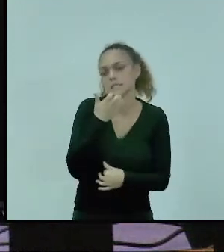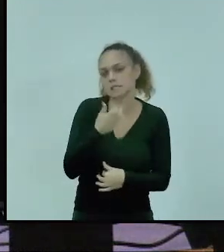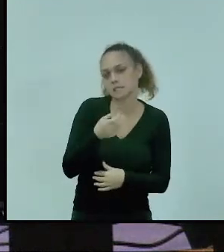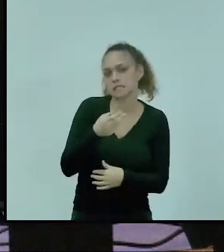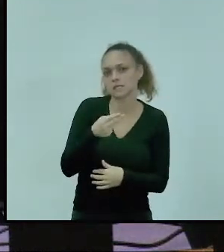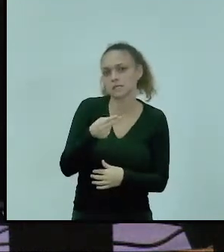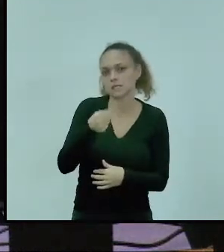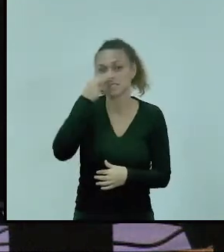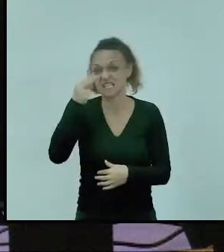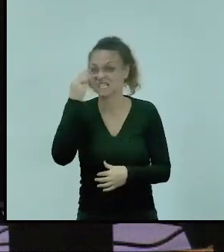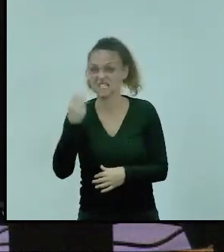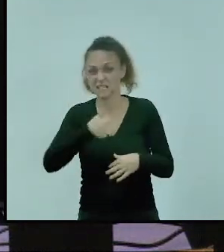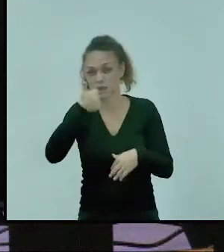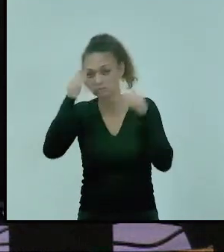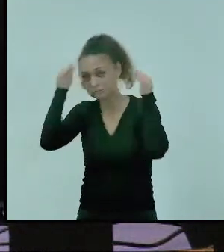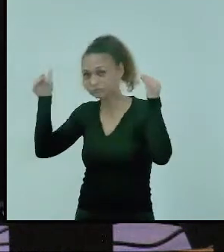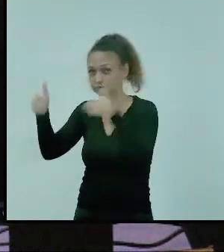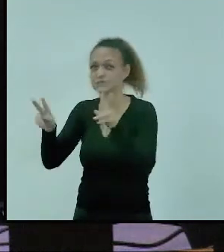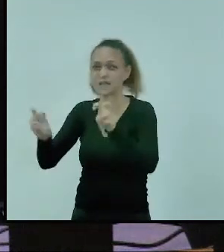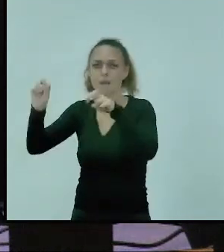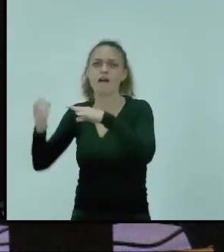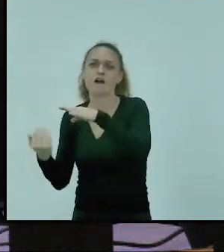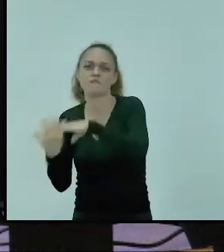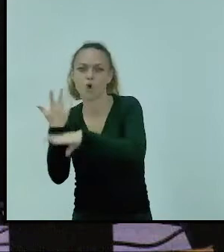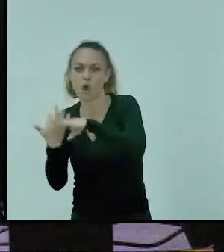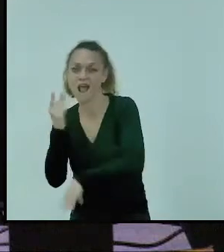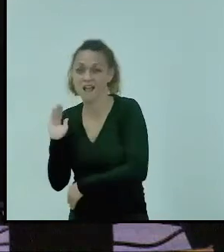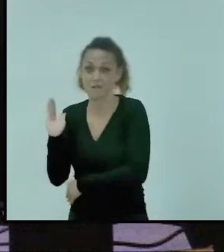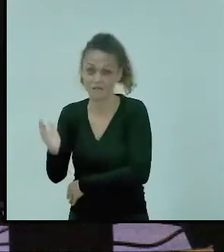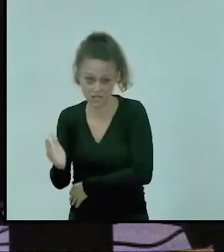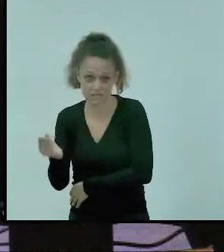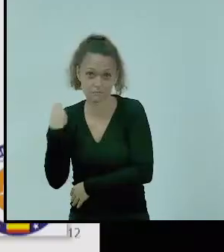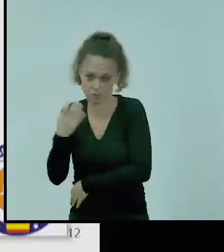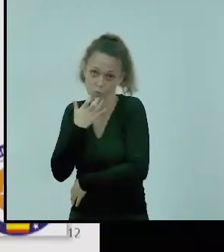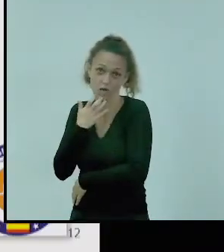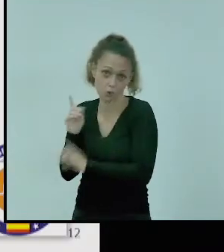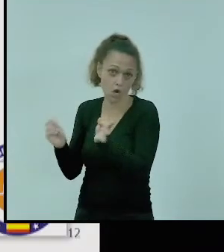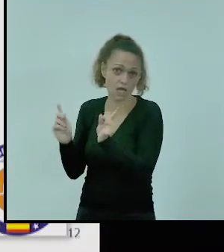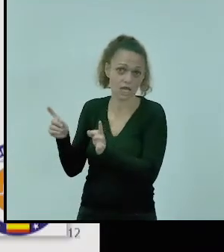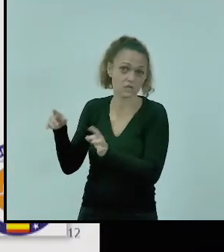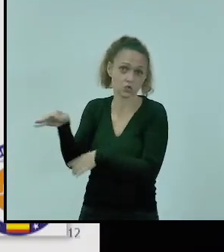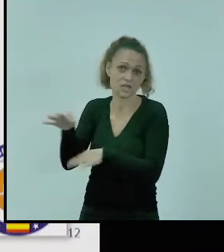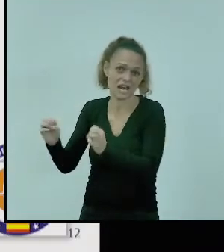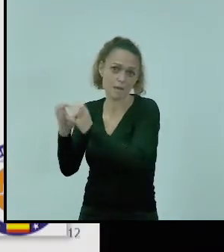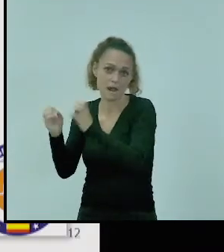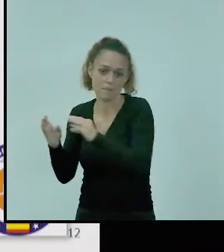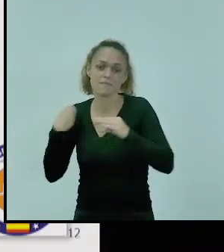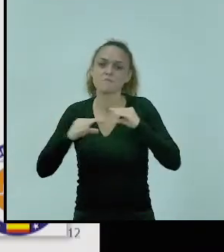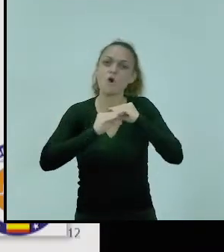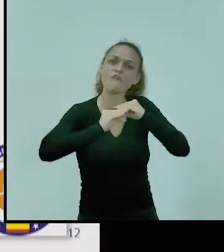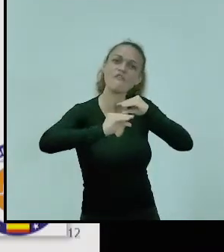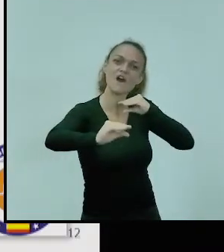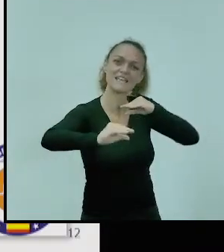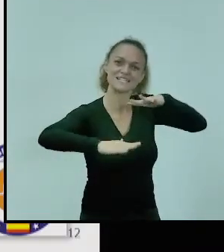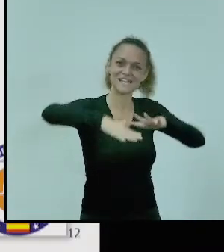Instituto de las Amenazas Volcánicas, como podemos ver con lo que es el vulcanismo de La Palma, que con las grandes fallas tectónicas que